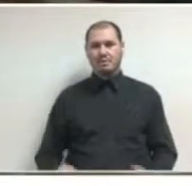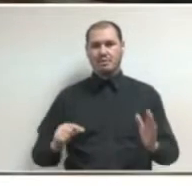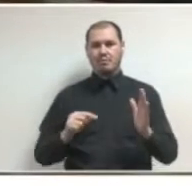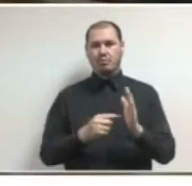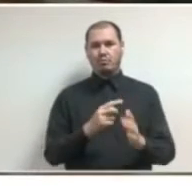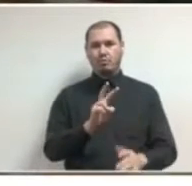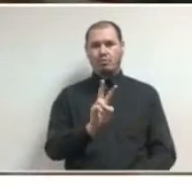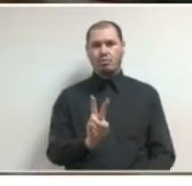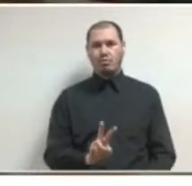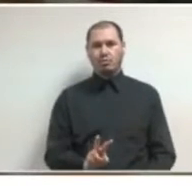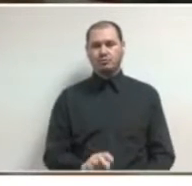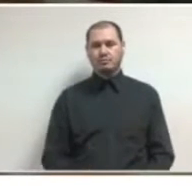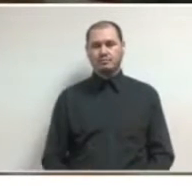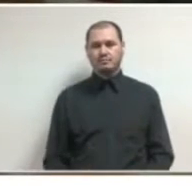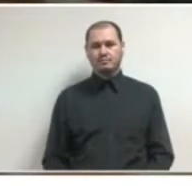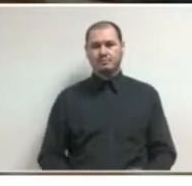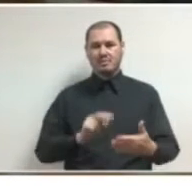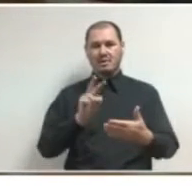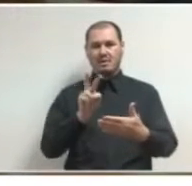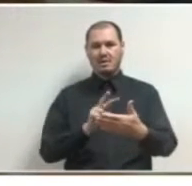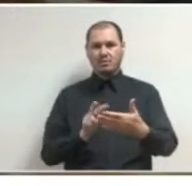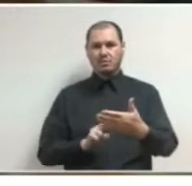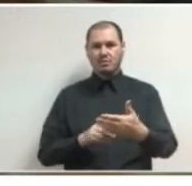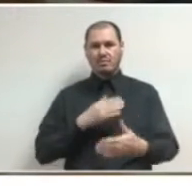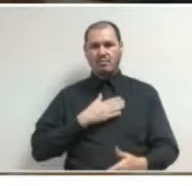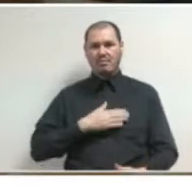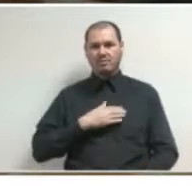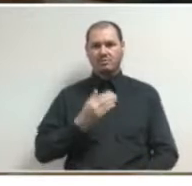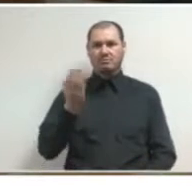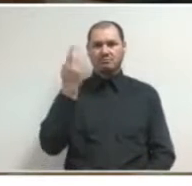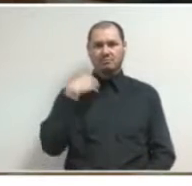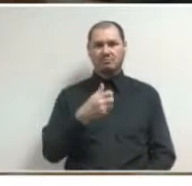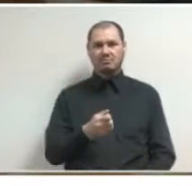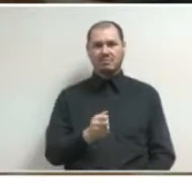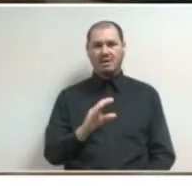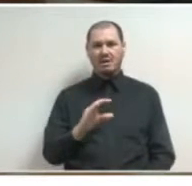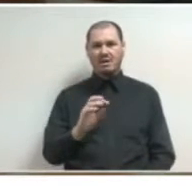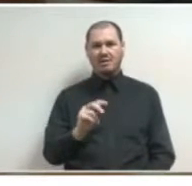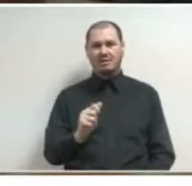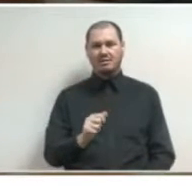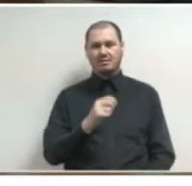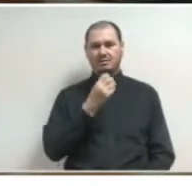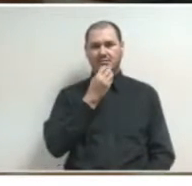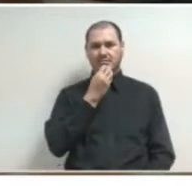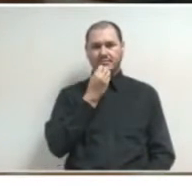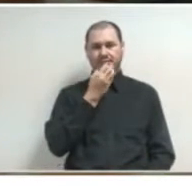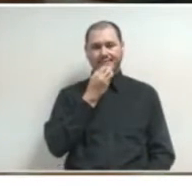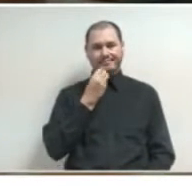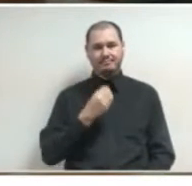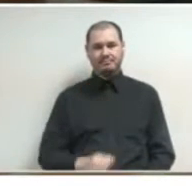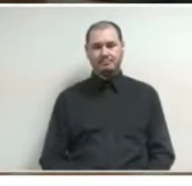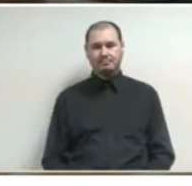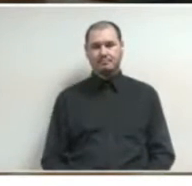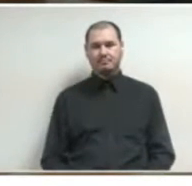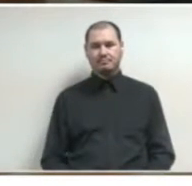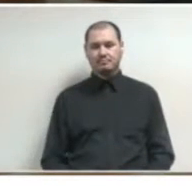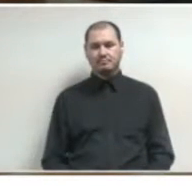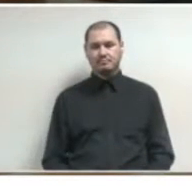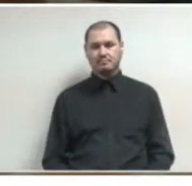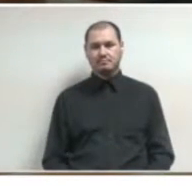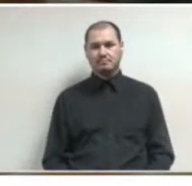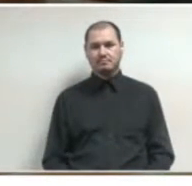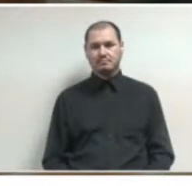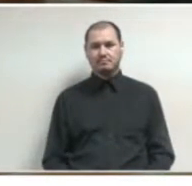Amombeuseba. Lectura y aprobación del acta de la sesión anterior, a consideración de los señores. Moco y Jane, ya hubo Oñe Moneivo, pe